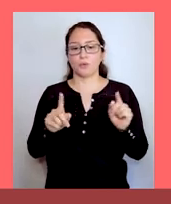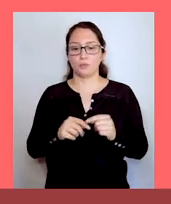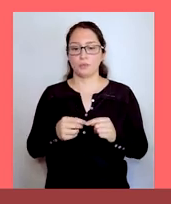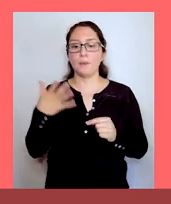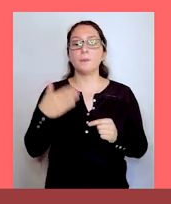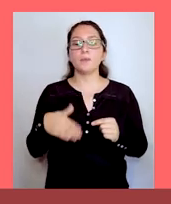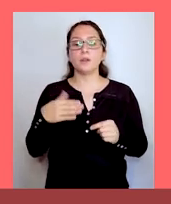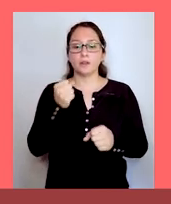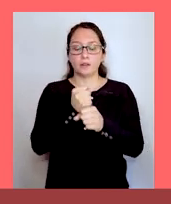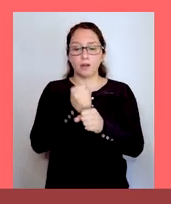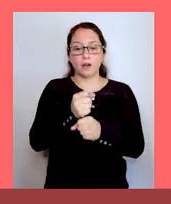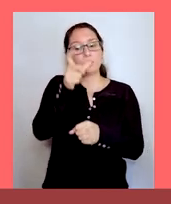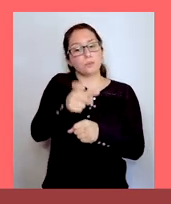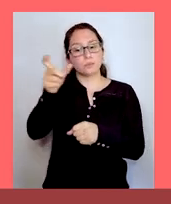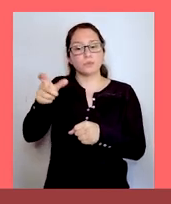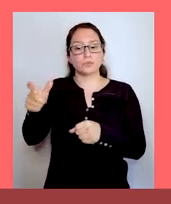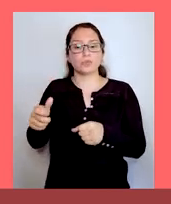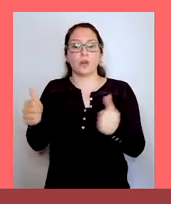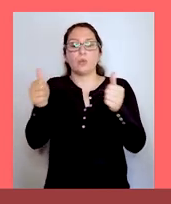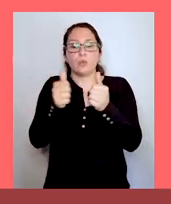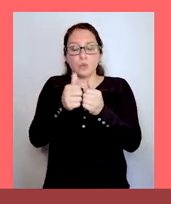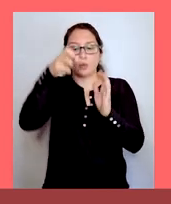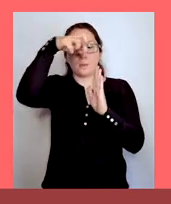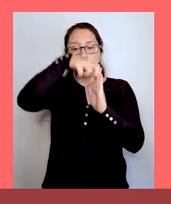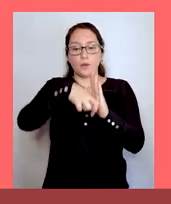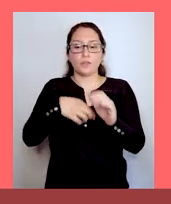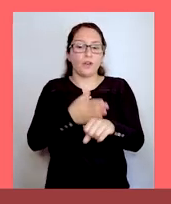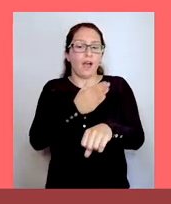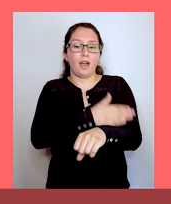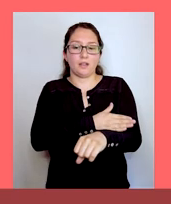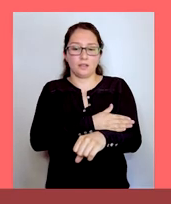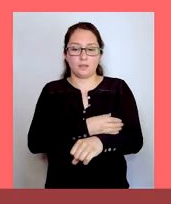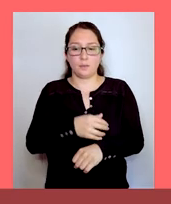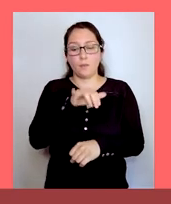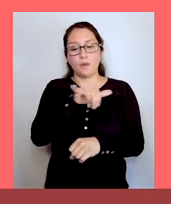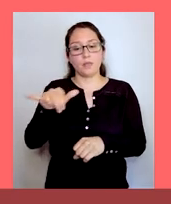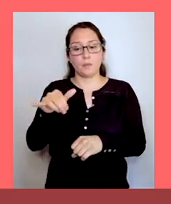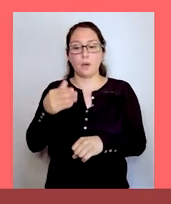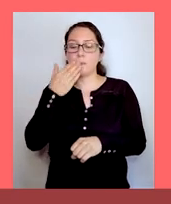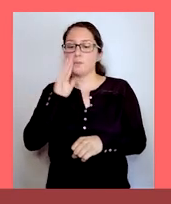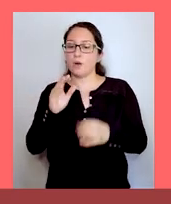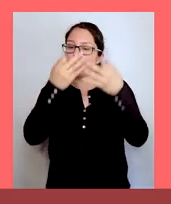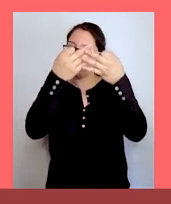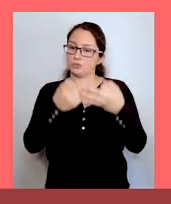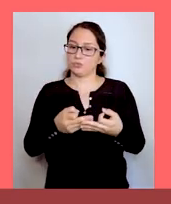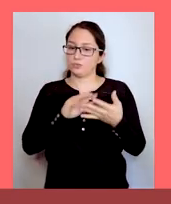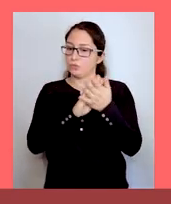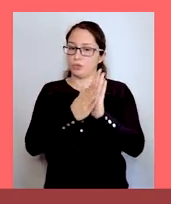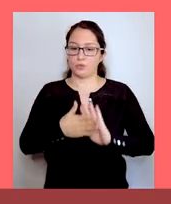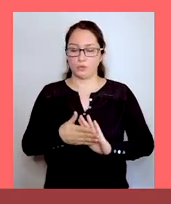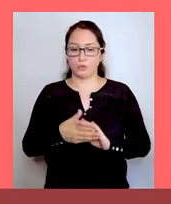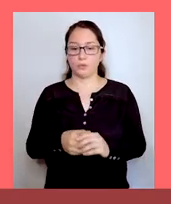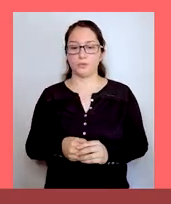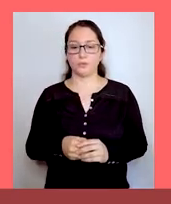otros. Para realizar estas acciones, te sugerimos que trabajes con personas que fueron parte del proyecto, lo que será de